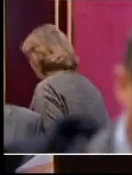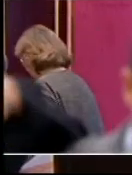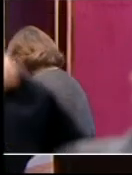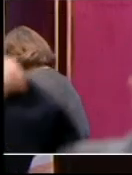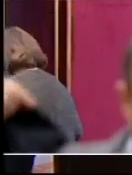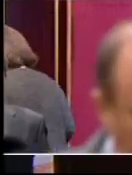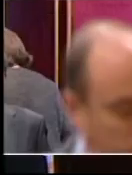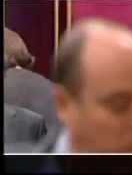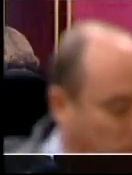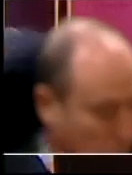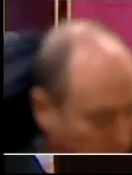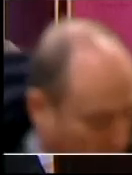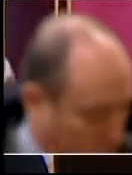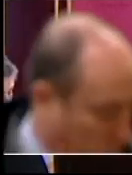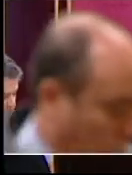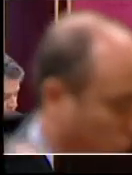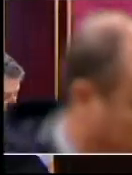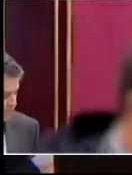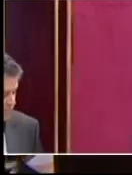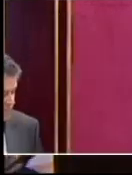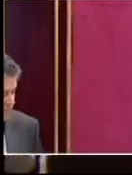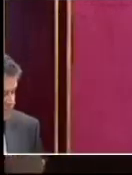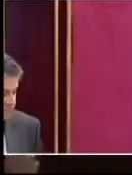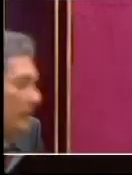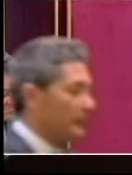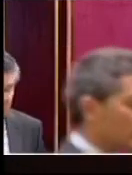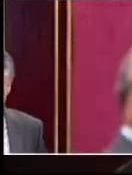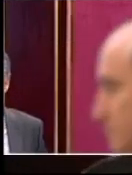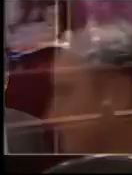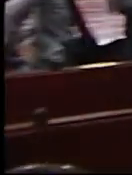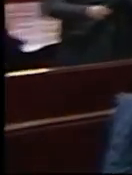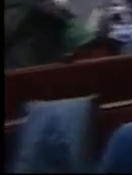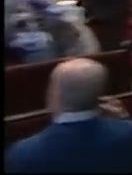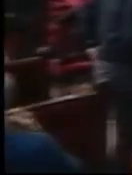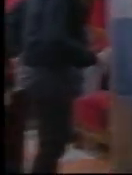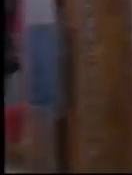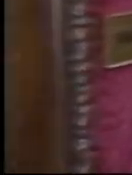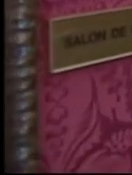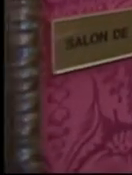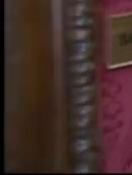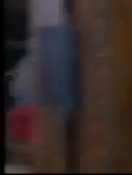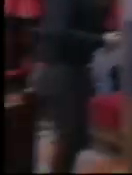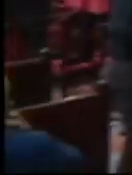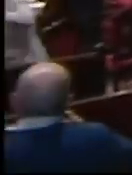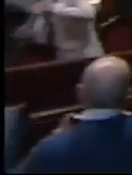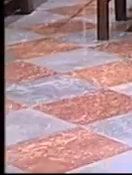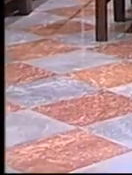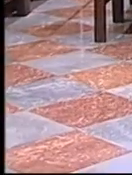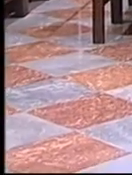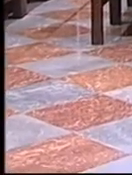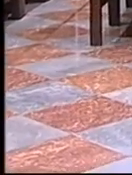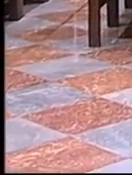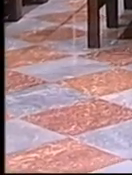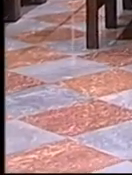Bueno, pues se produce ahora un receso en el pleno ordinario del mes de noviembre que se está llevando a cabo en el Salón de Plenos del Ayuntamiento de Granada para que